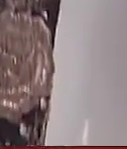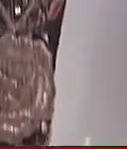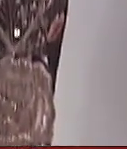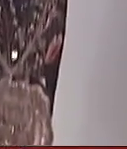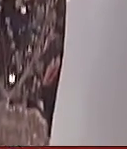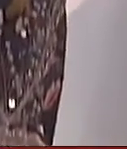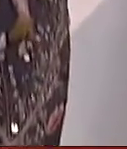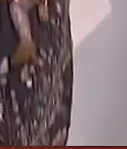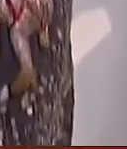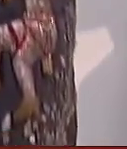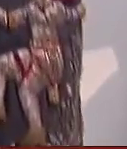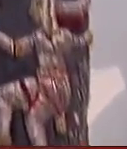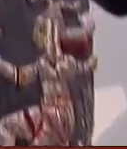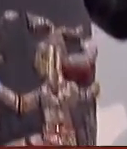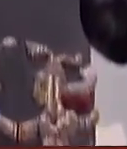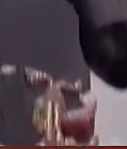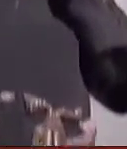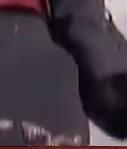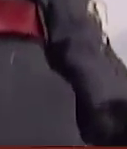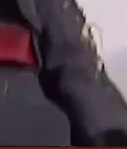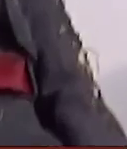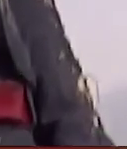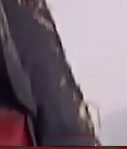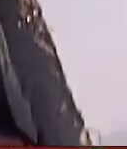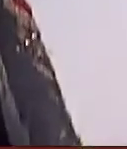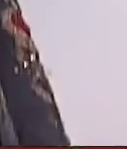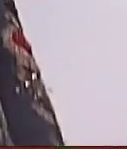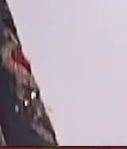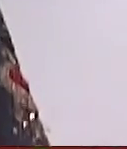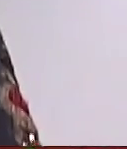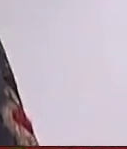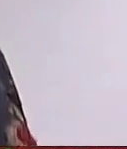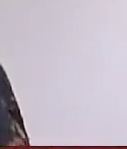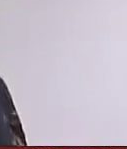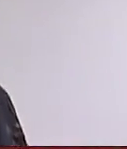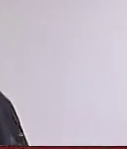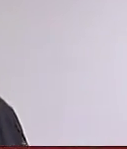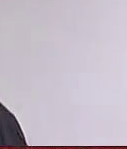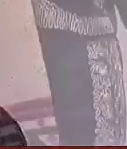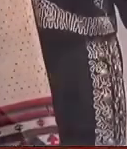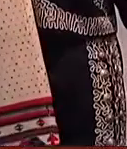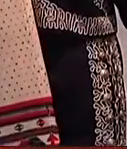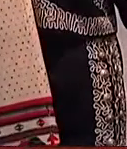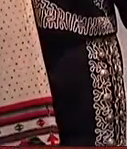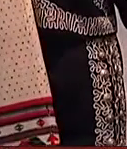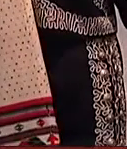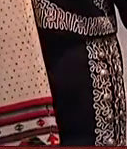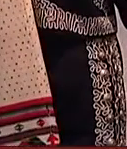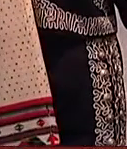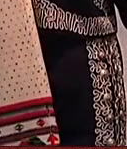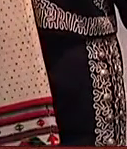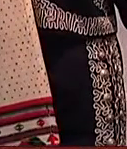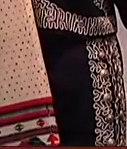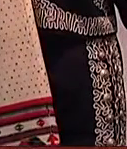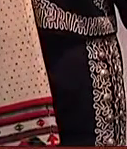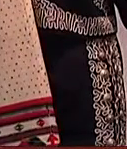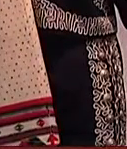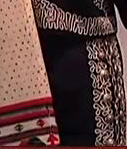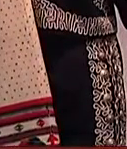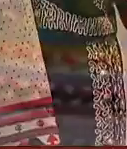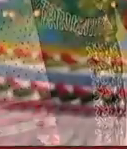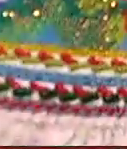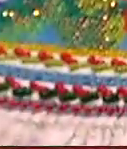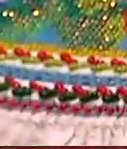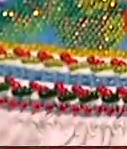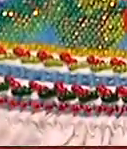charro, sombreros bordados y trajes con chaquetillas de charro bordados con hilos de plata y lentejuelas. Un par de zarapes tejidos en telar de pedales y